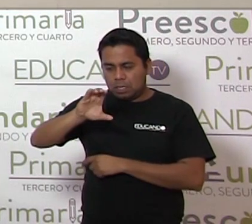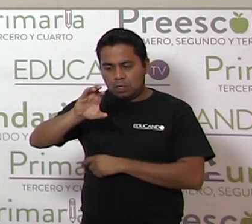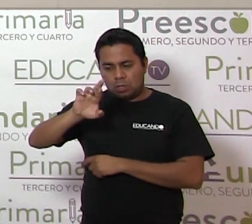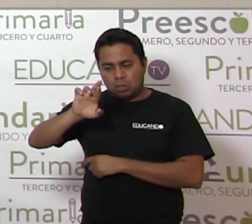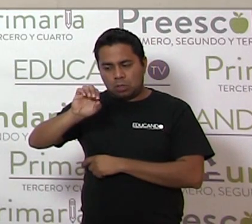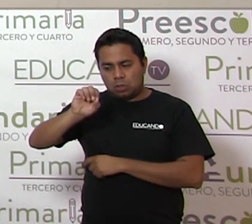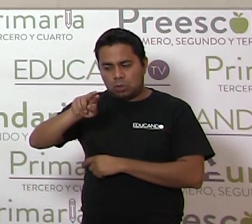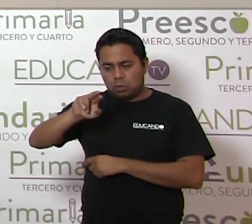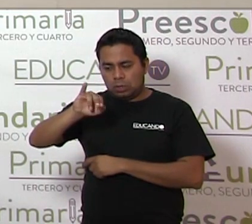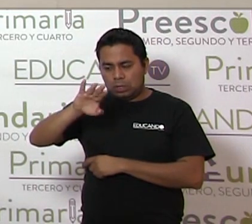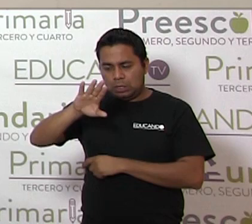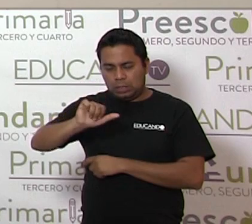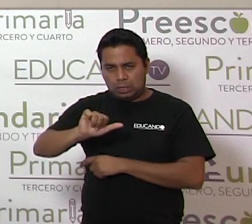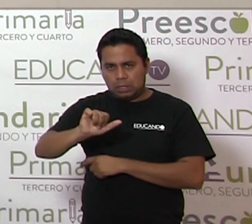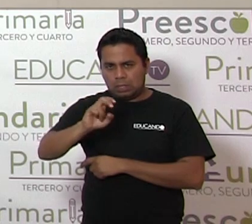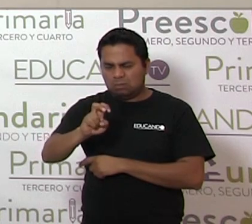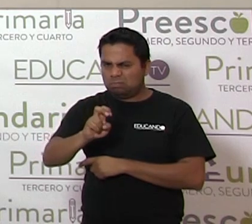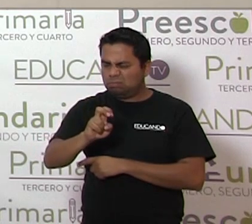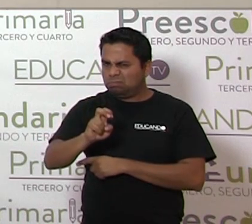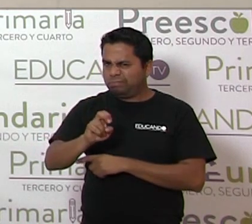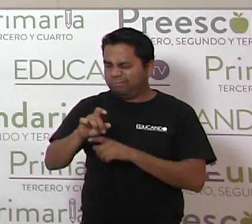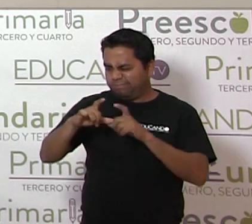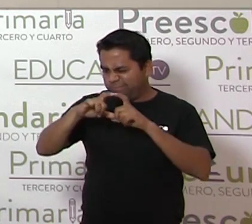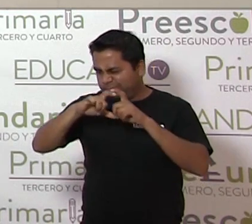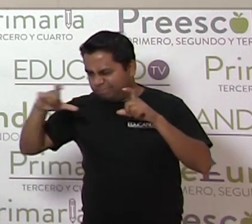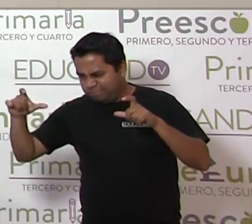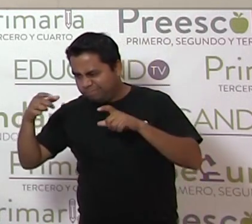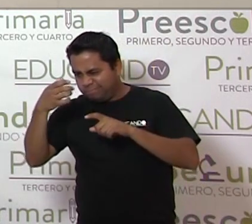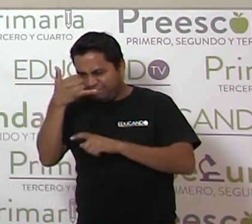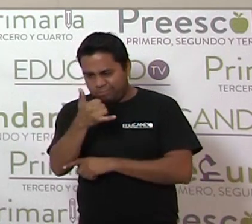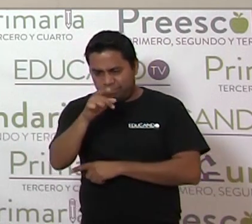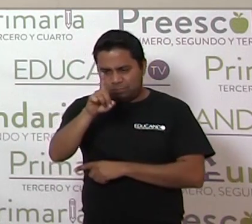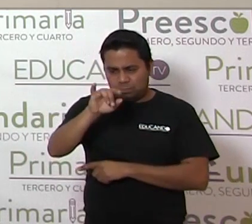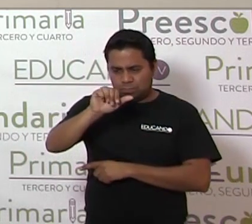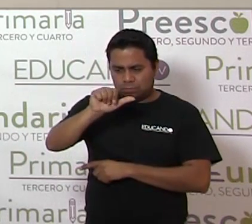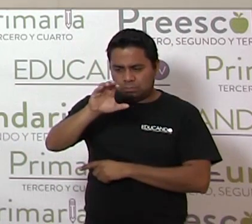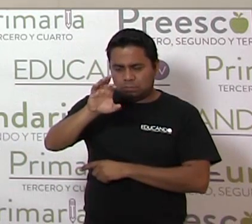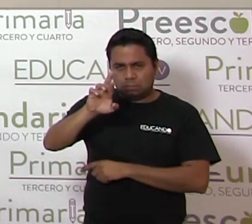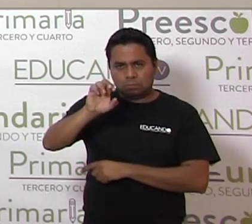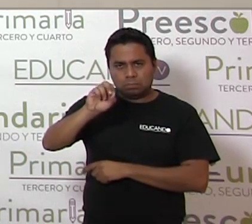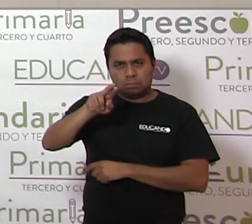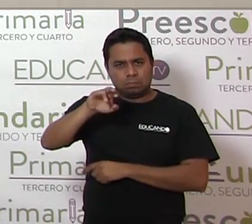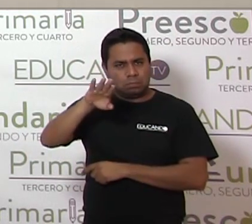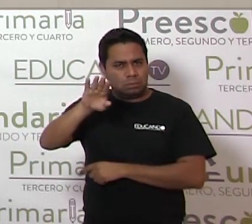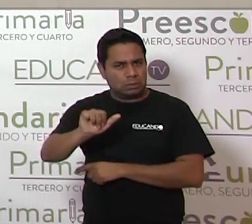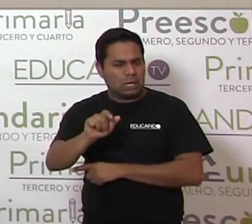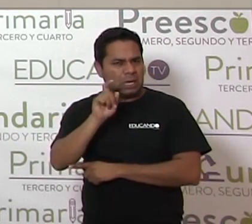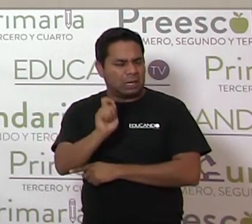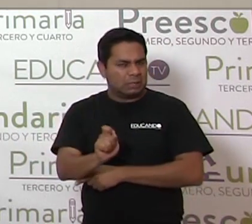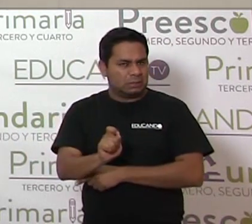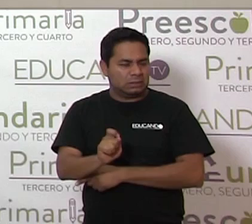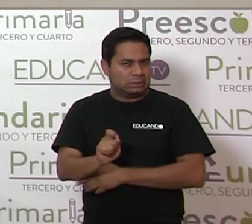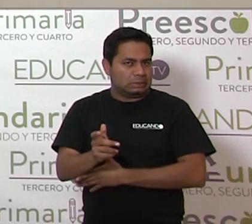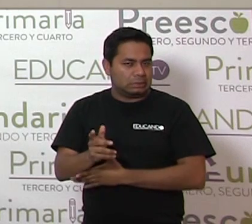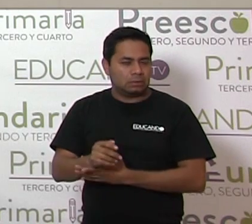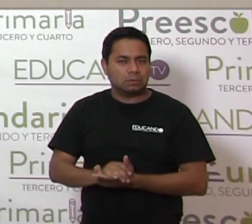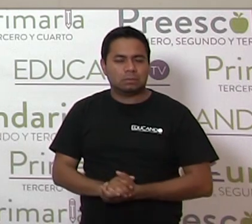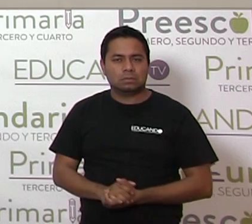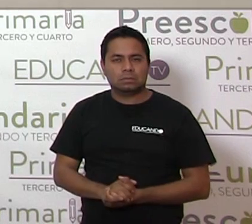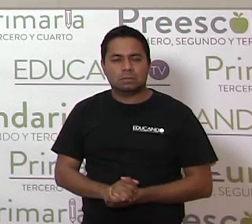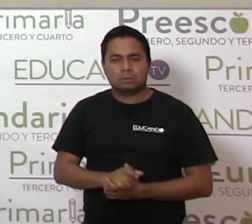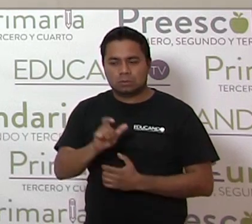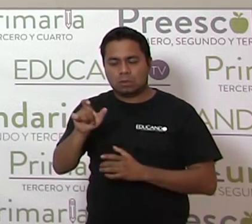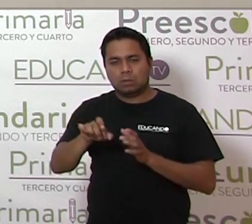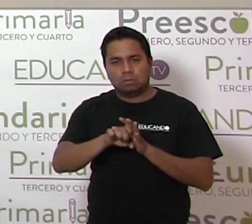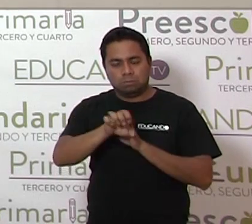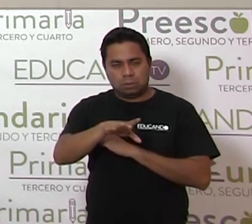Bien, ¿por qué lineal y diacrónica? Hablamos de lo que es diacrónica cuando nos